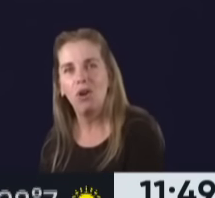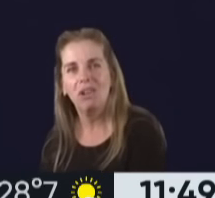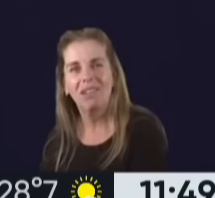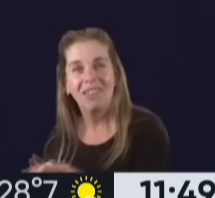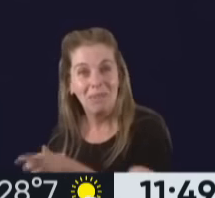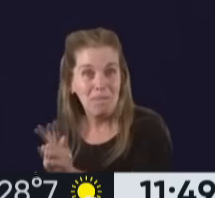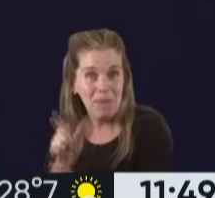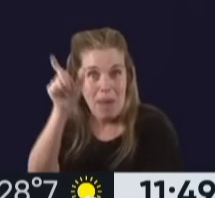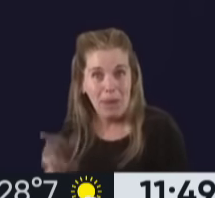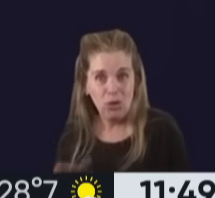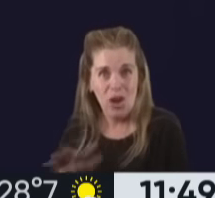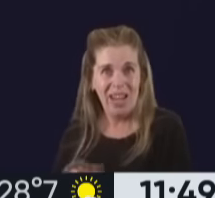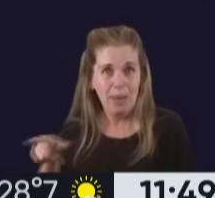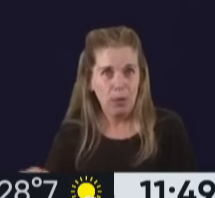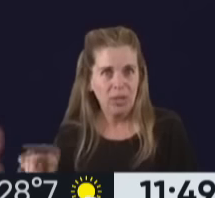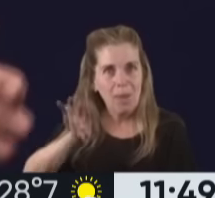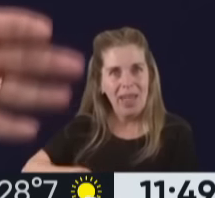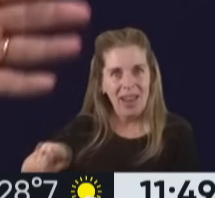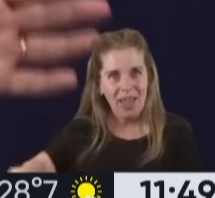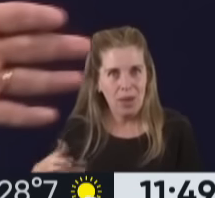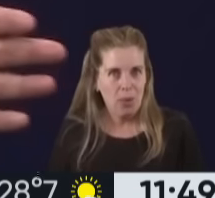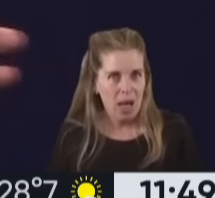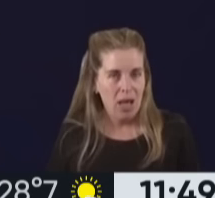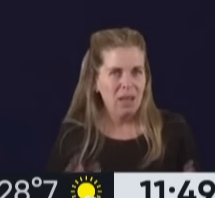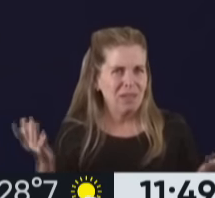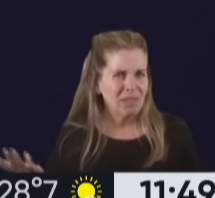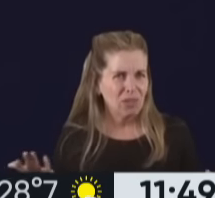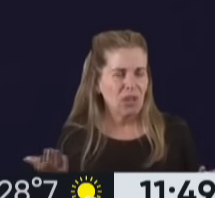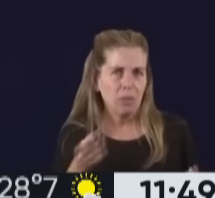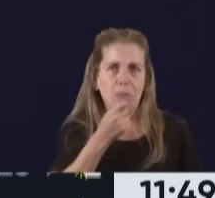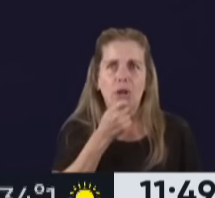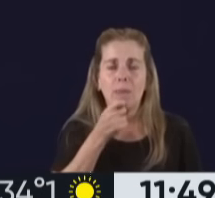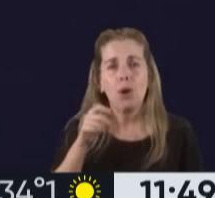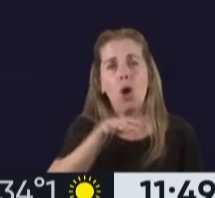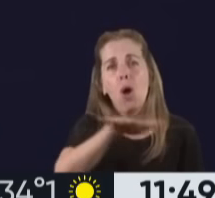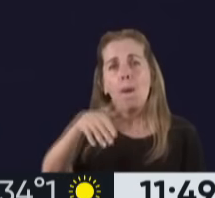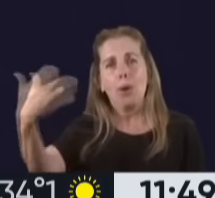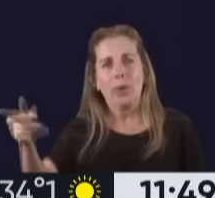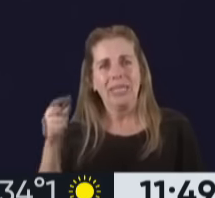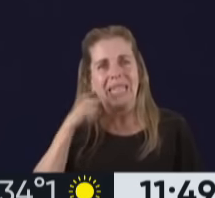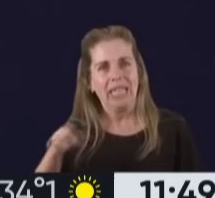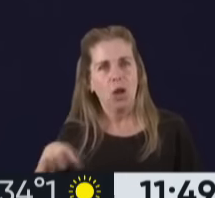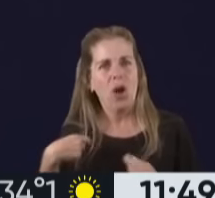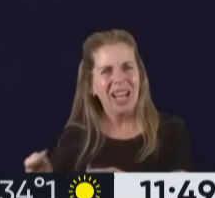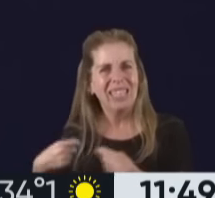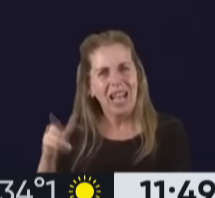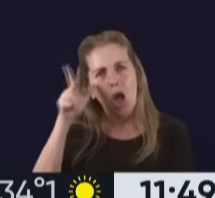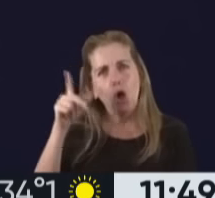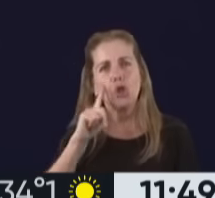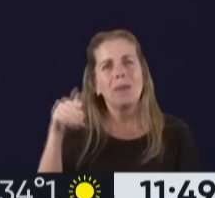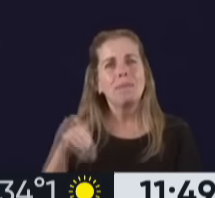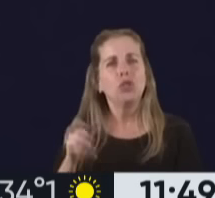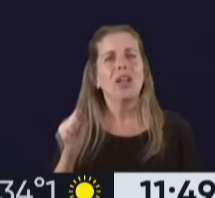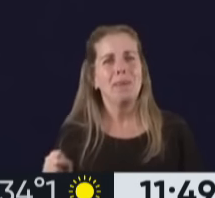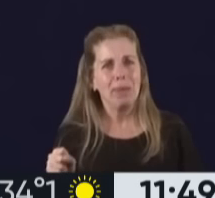que es bastante más cruel gastar 8.000 millones de pesos en cajas navideñas y no destinar esos 8.000 millones de pesos